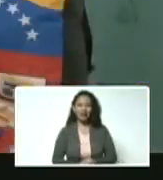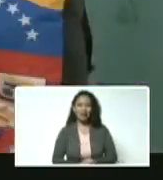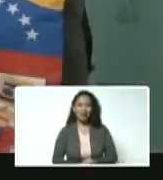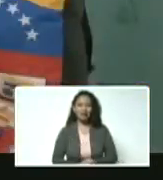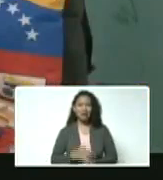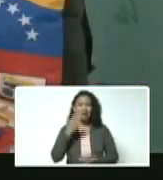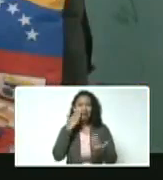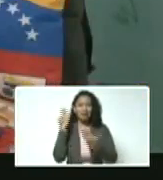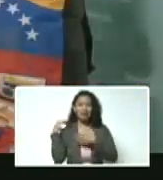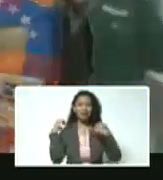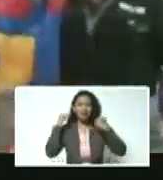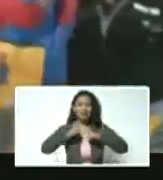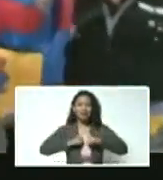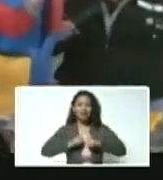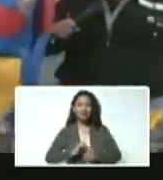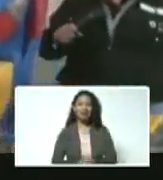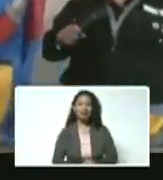bolso.